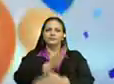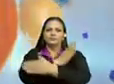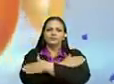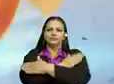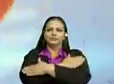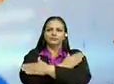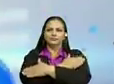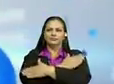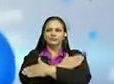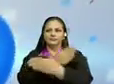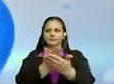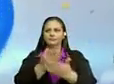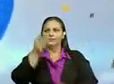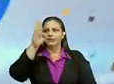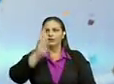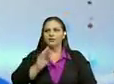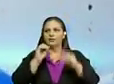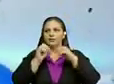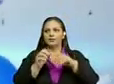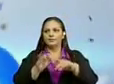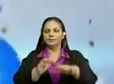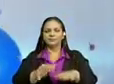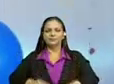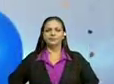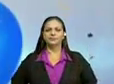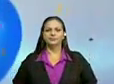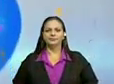Felicidades, que Dios la bendiga.